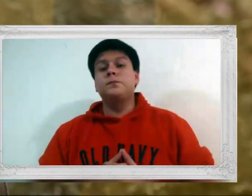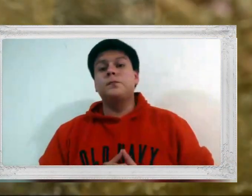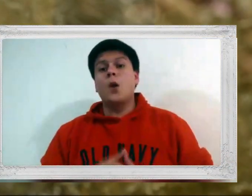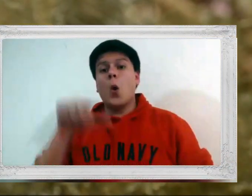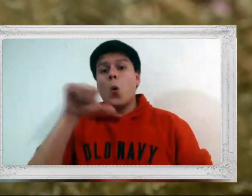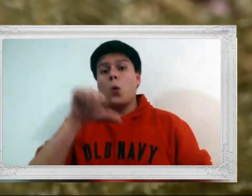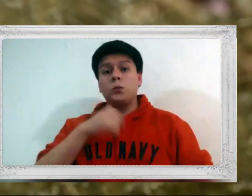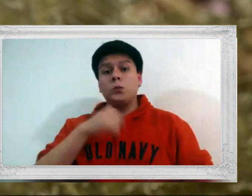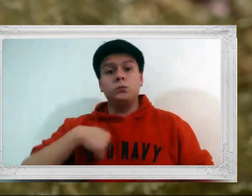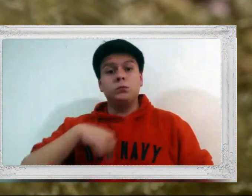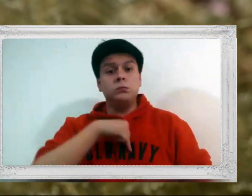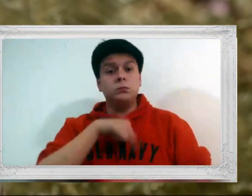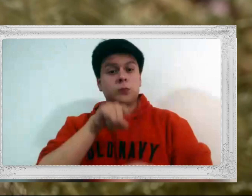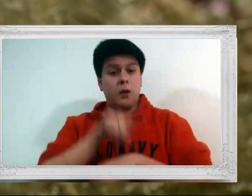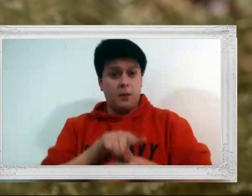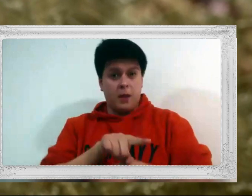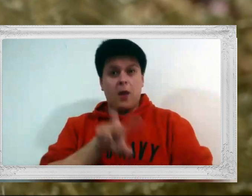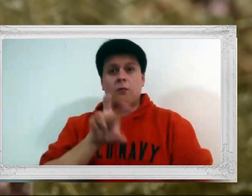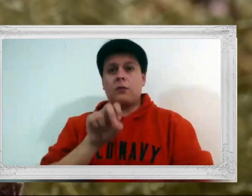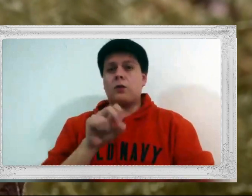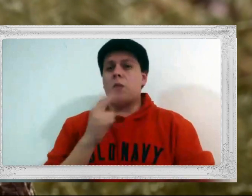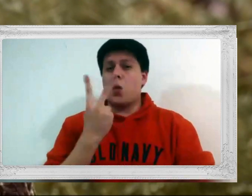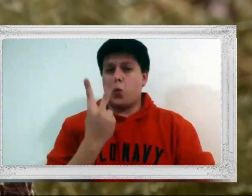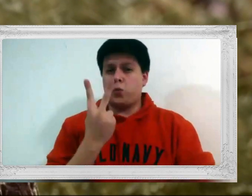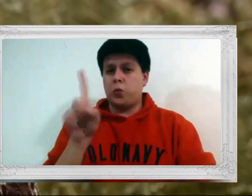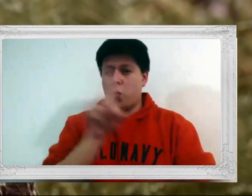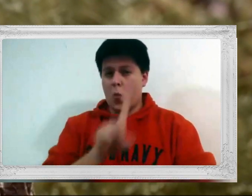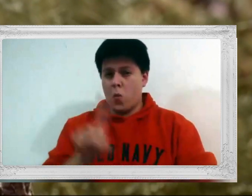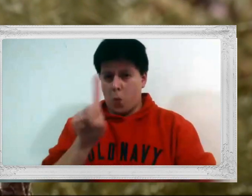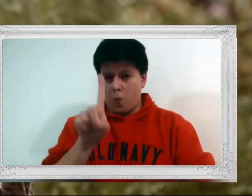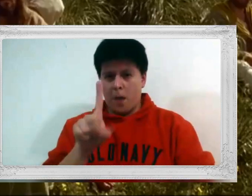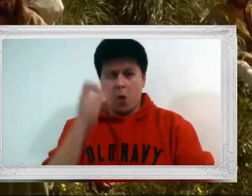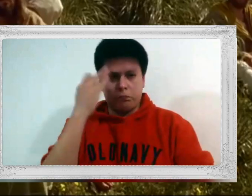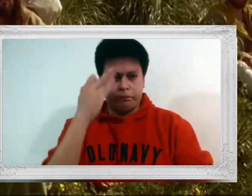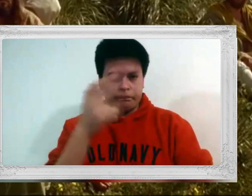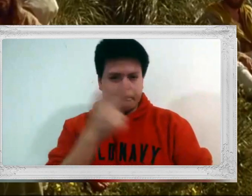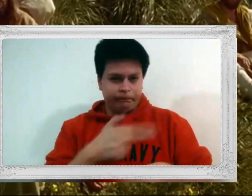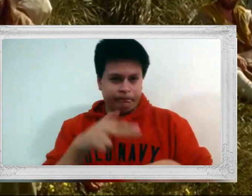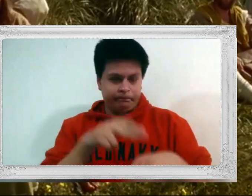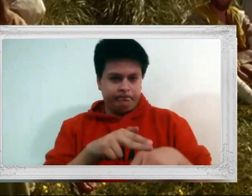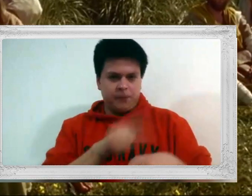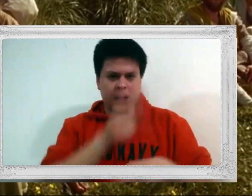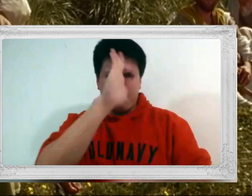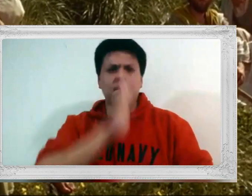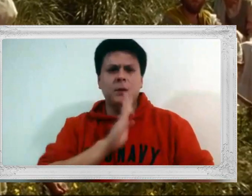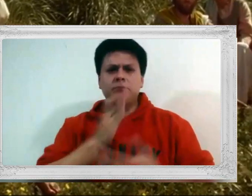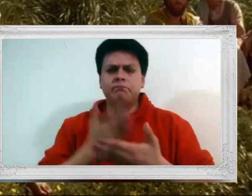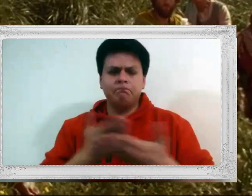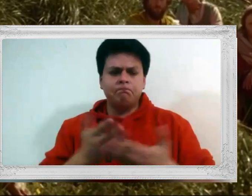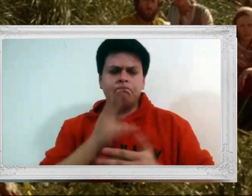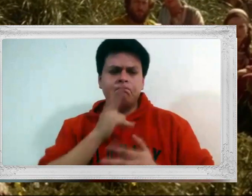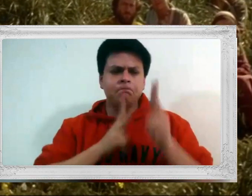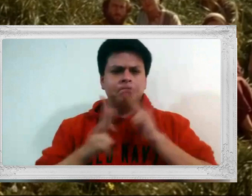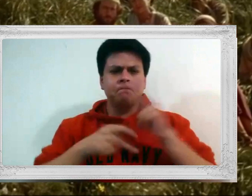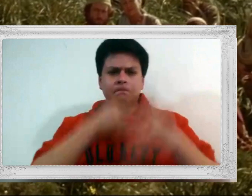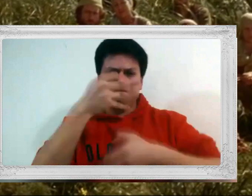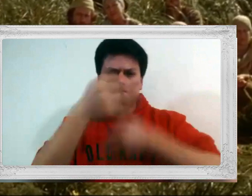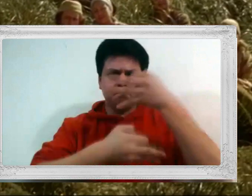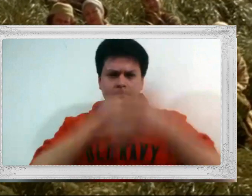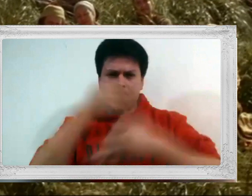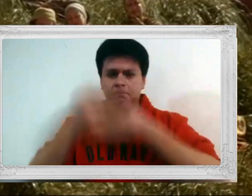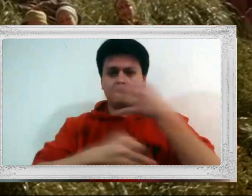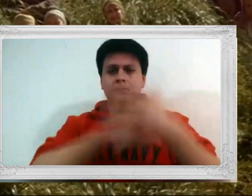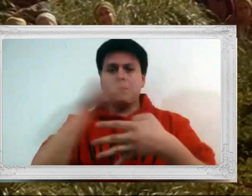Hoy celebramos el domingo 32º del tiempo ordinario y escuchamos la lectura del Santo Evangelio según